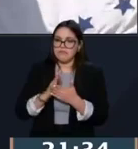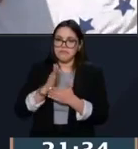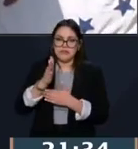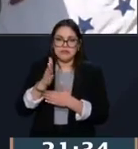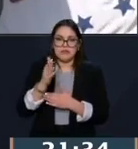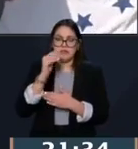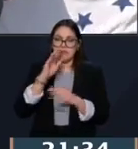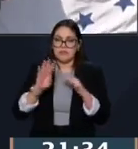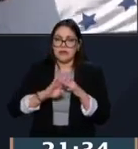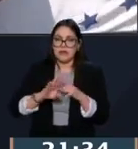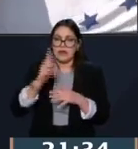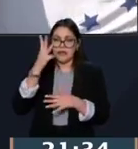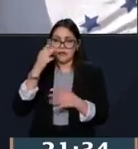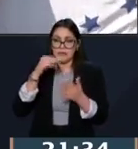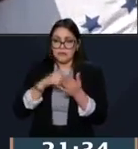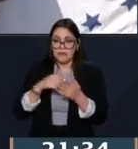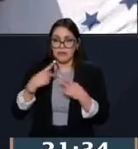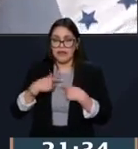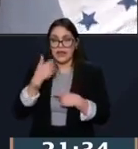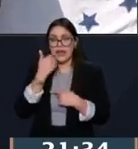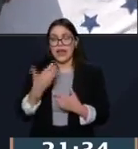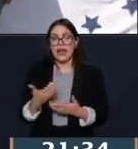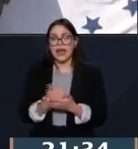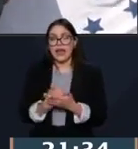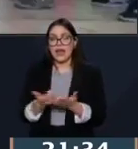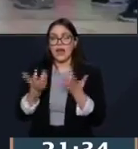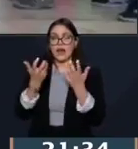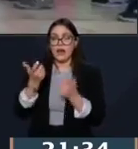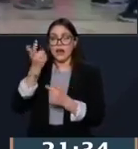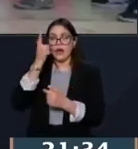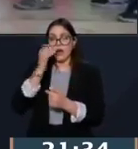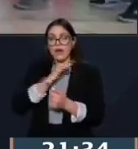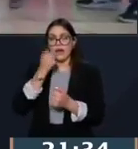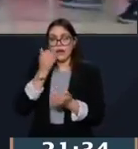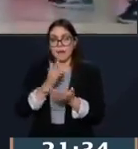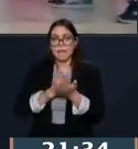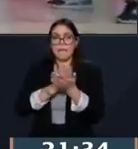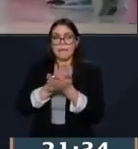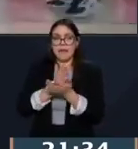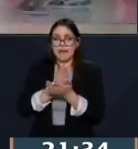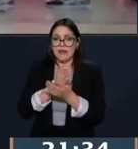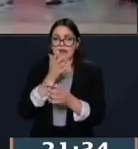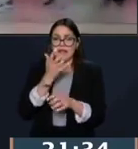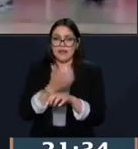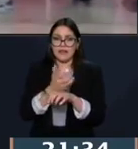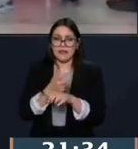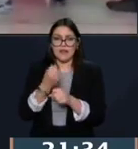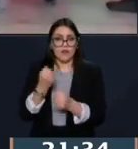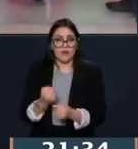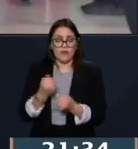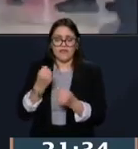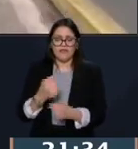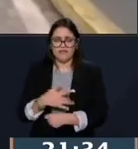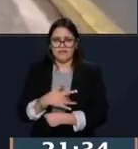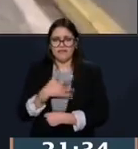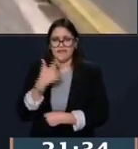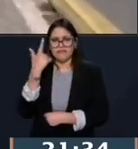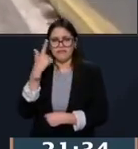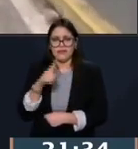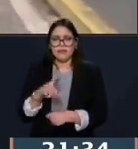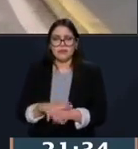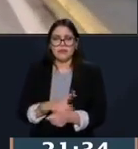3,000 personas tengan la intención, la ilusión, el deseo de llegar a Estados Unidos es algo muy fuerte, muy duro, porque aquí,